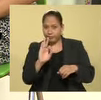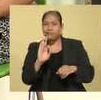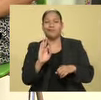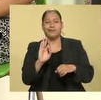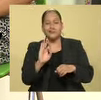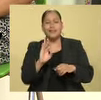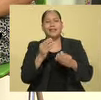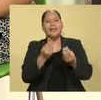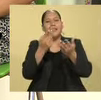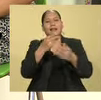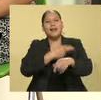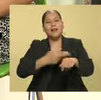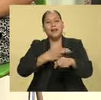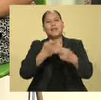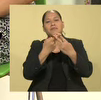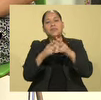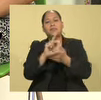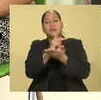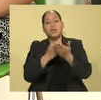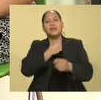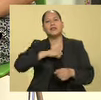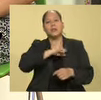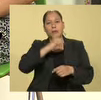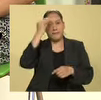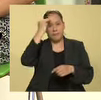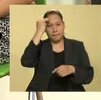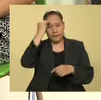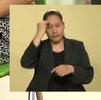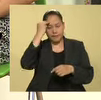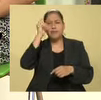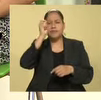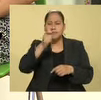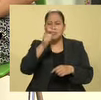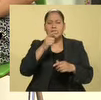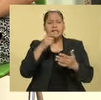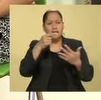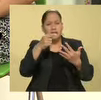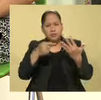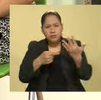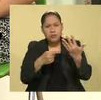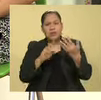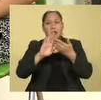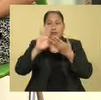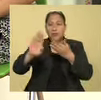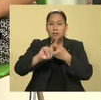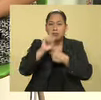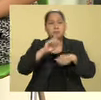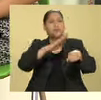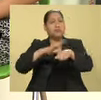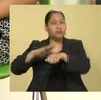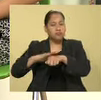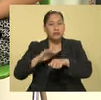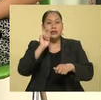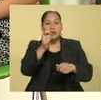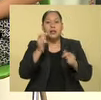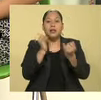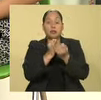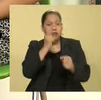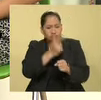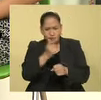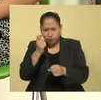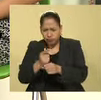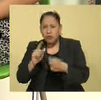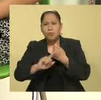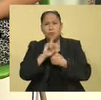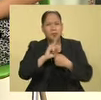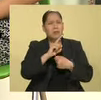Federal pone en marcha el programa de salud mental que lleva a cabo medidas de prevención y promoción, así como la detección de